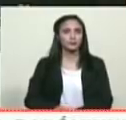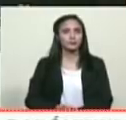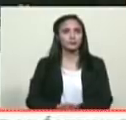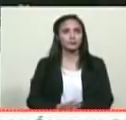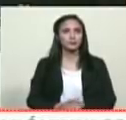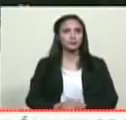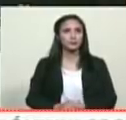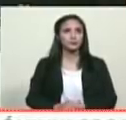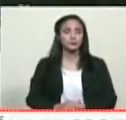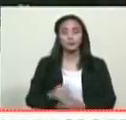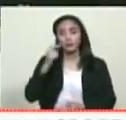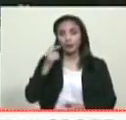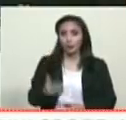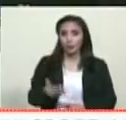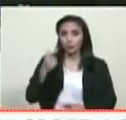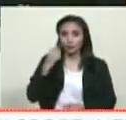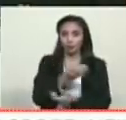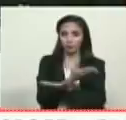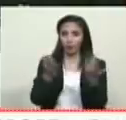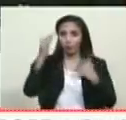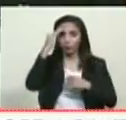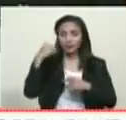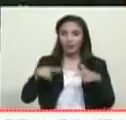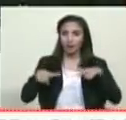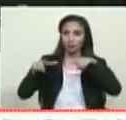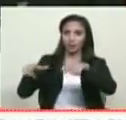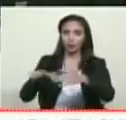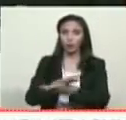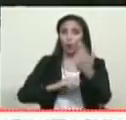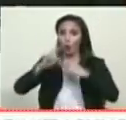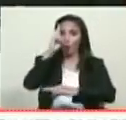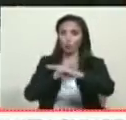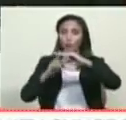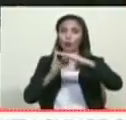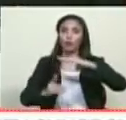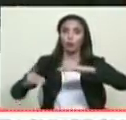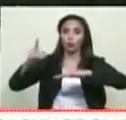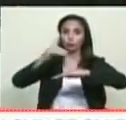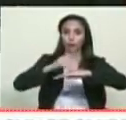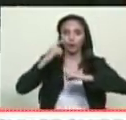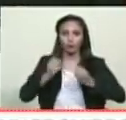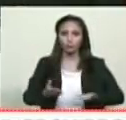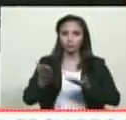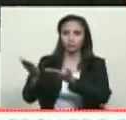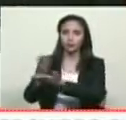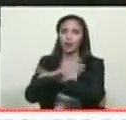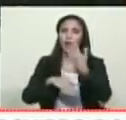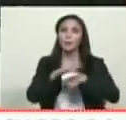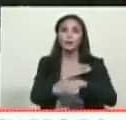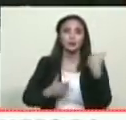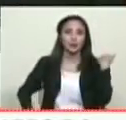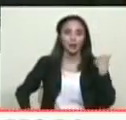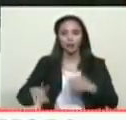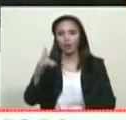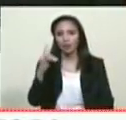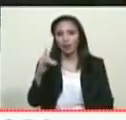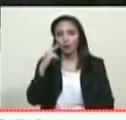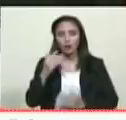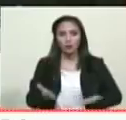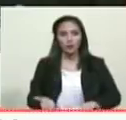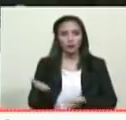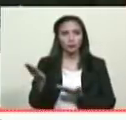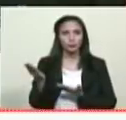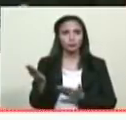Bien importante destacar que este título honorífico de doctor honoris causa que será entregado en estos espacios